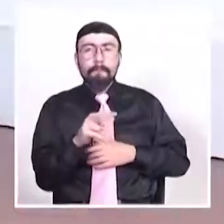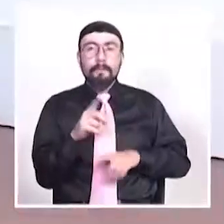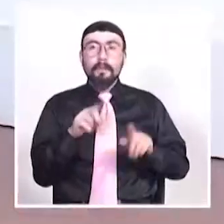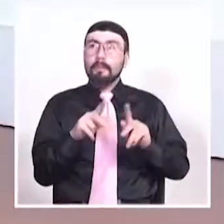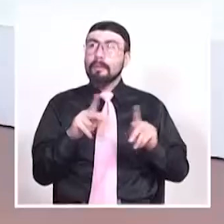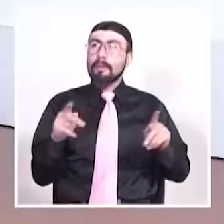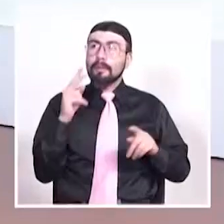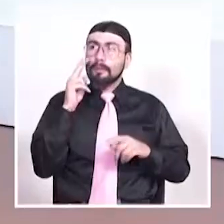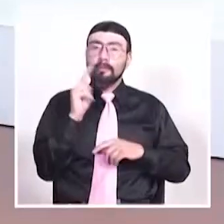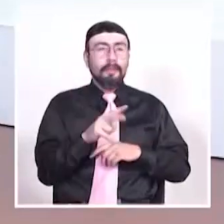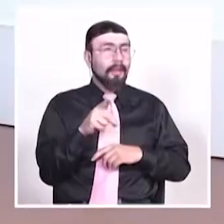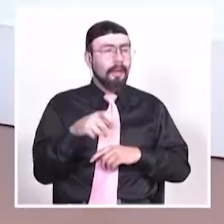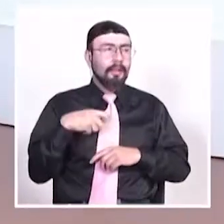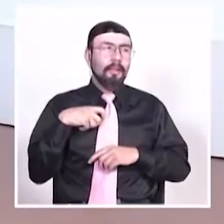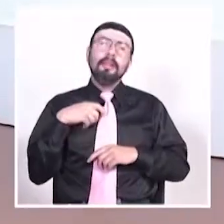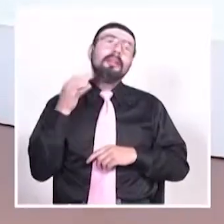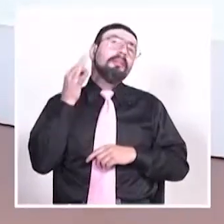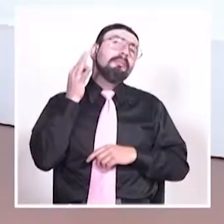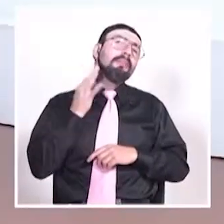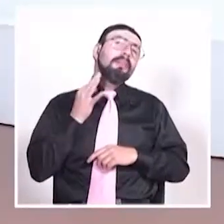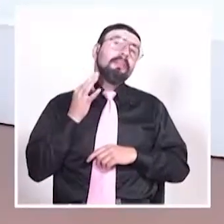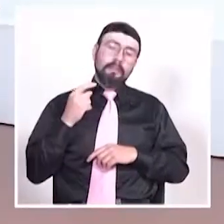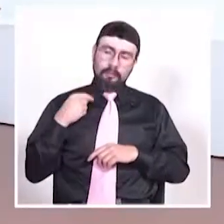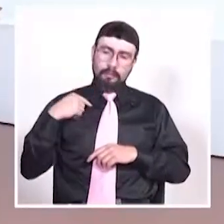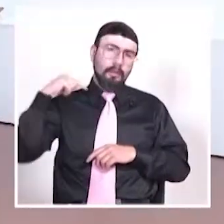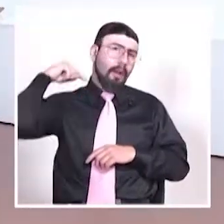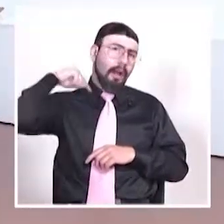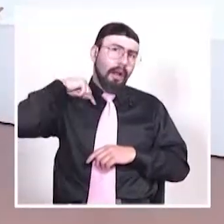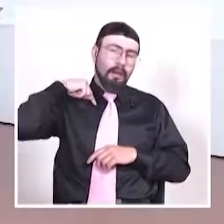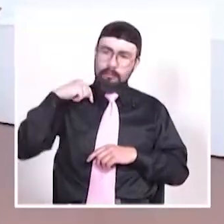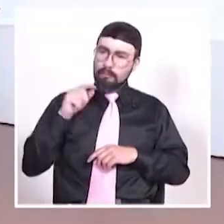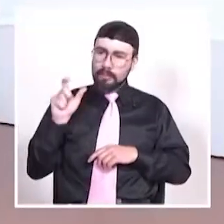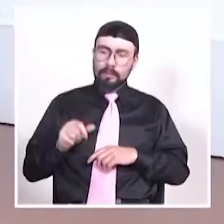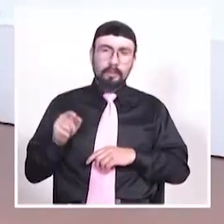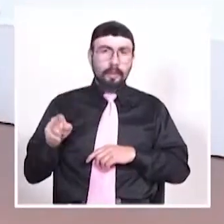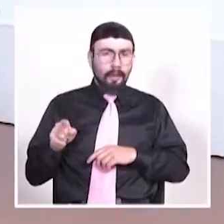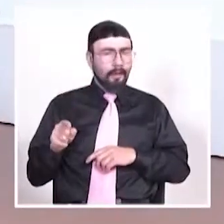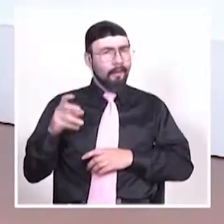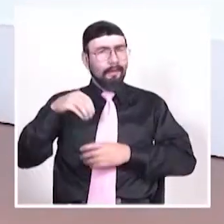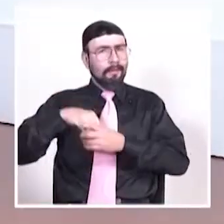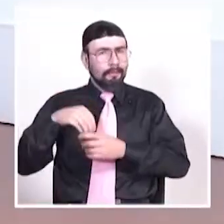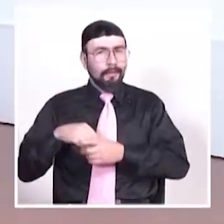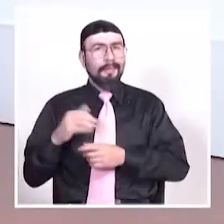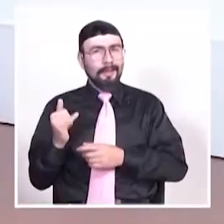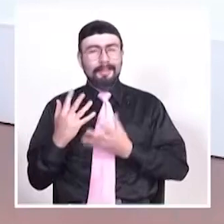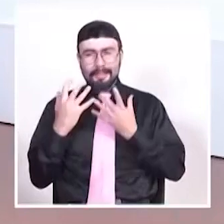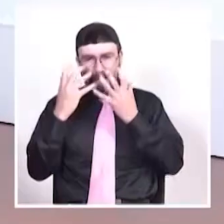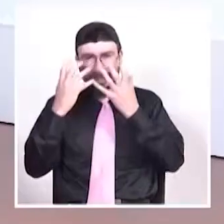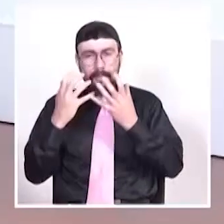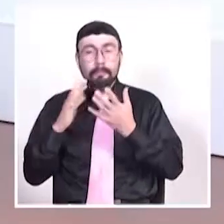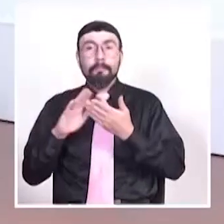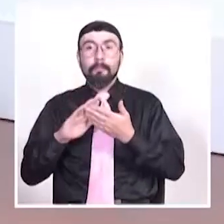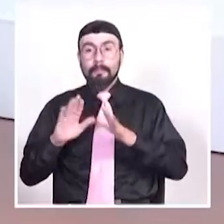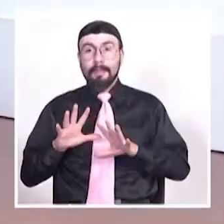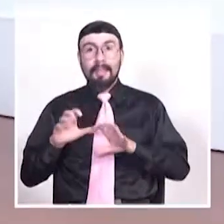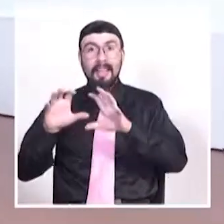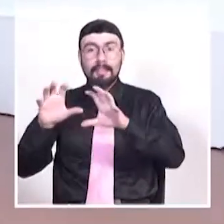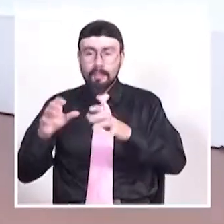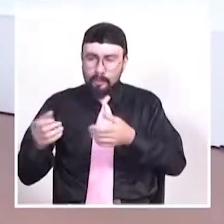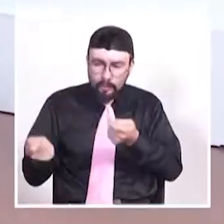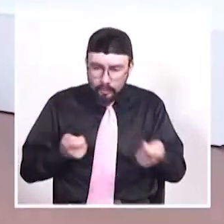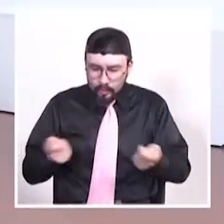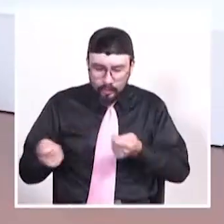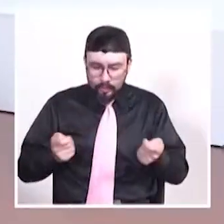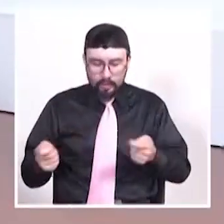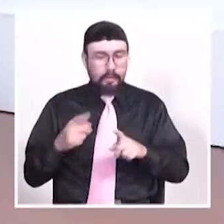tienen aquí como un catéter y ese paciente está en quimioterapia o están en nefrología, en diálisis. Como ya uno